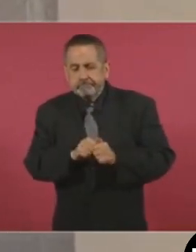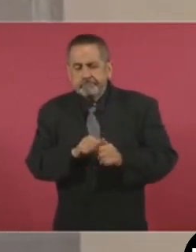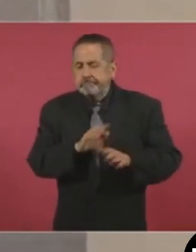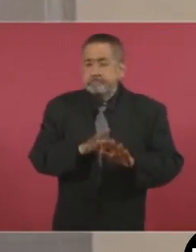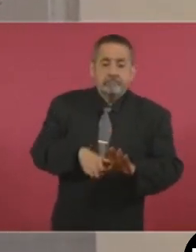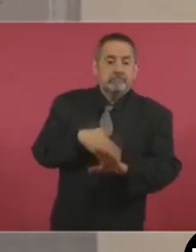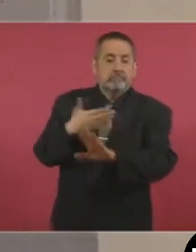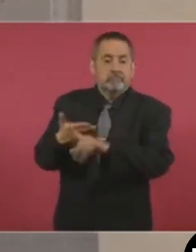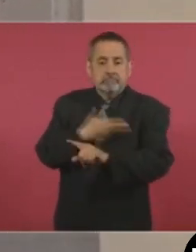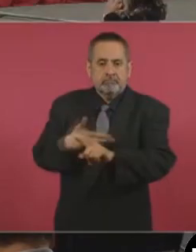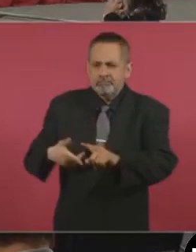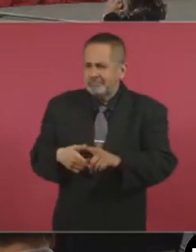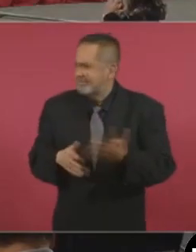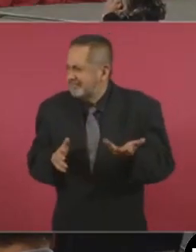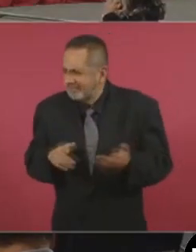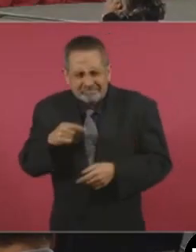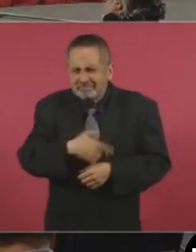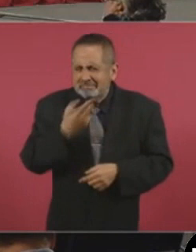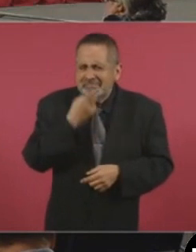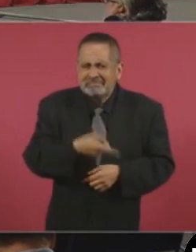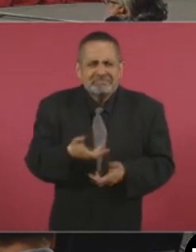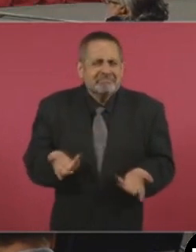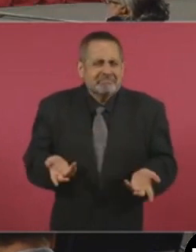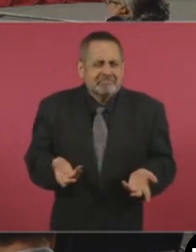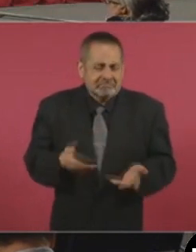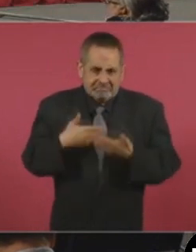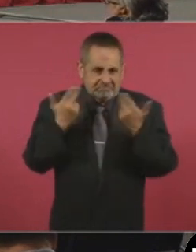Federal. Yo no sé qué dijo,